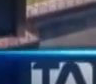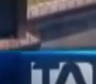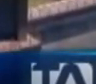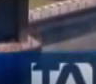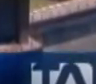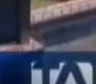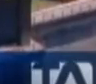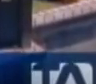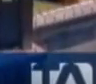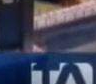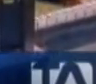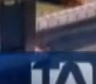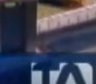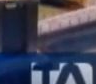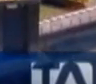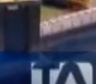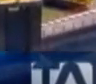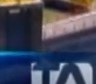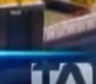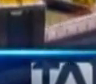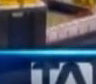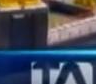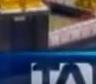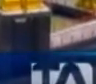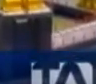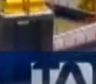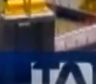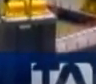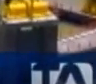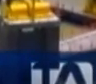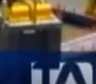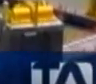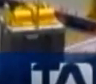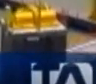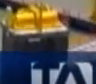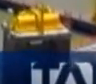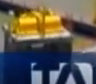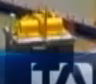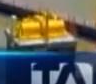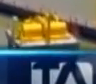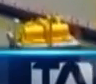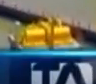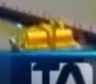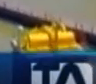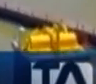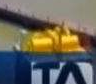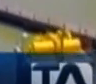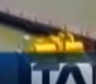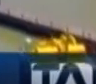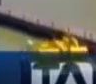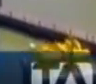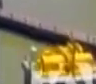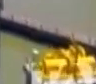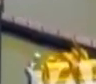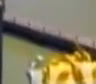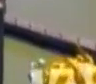180 kilómetros al sureste de la capital, Quito. Con esta imagen, amigos, les decimos buenos días y bienvenidos a su noticiero de la comunidad de